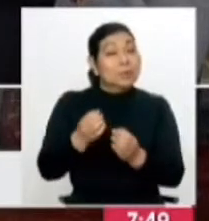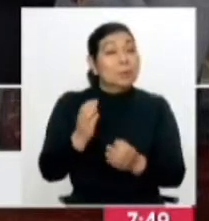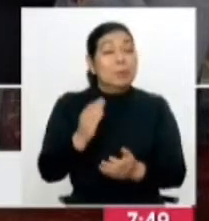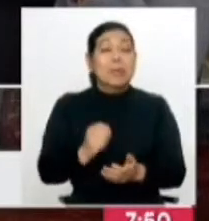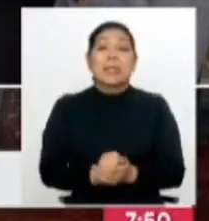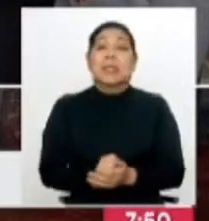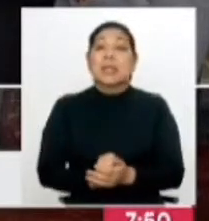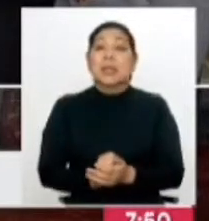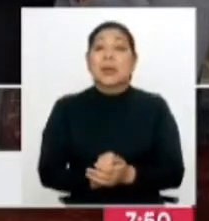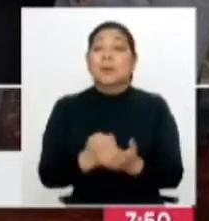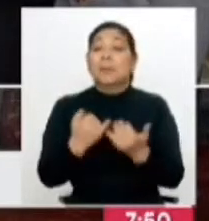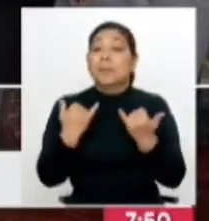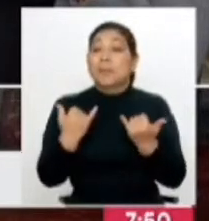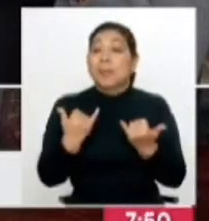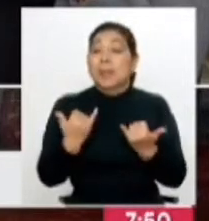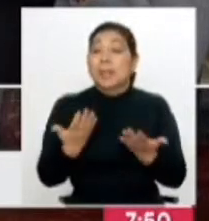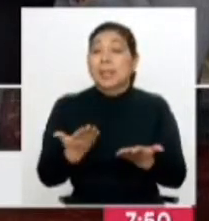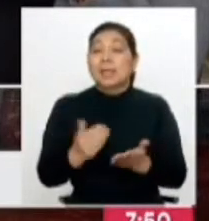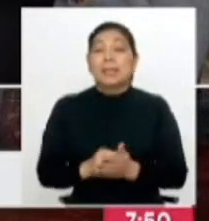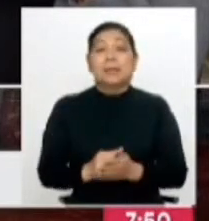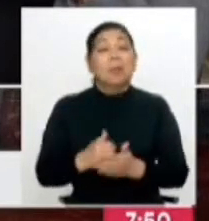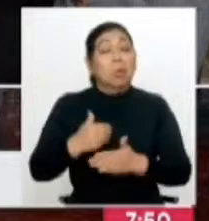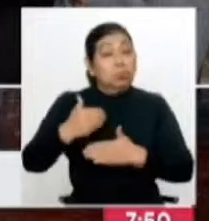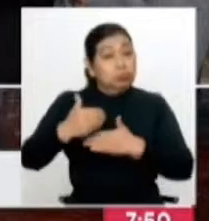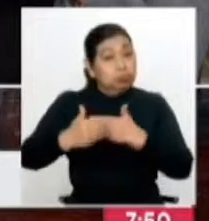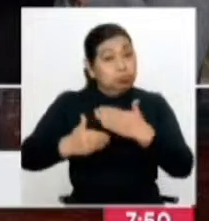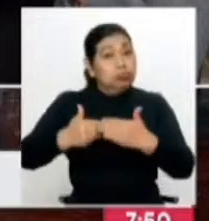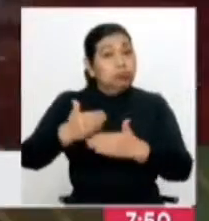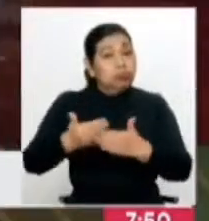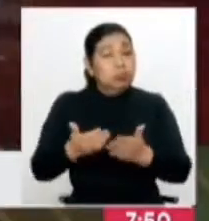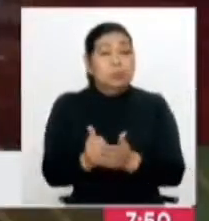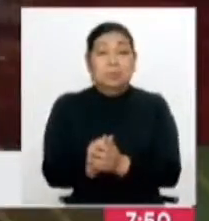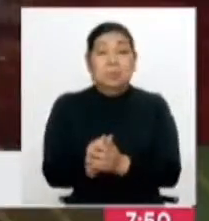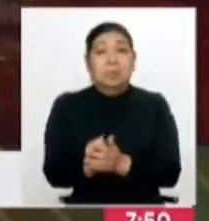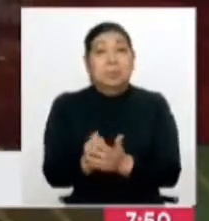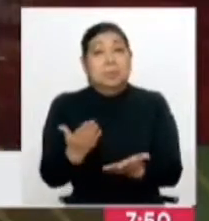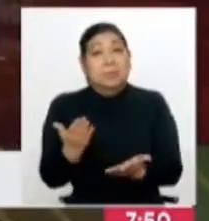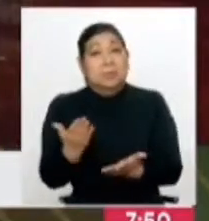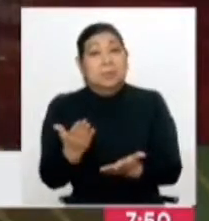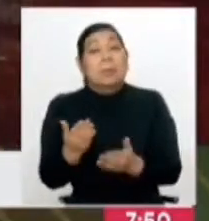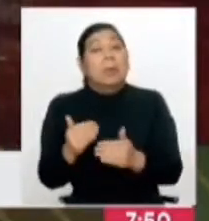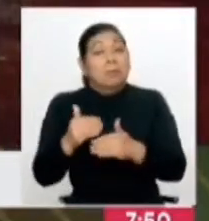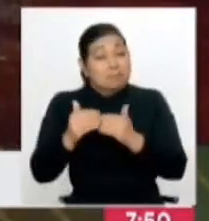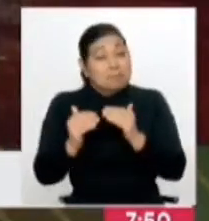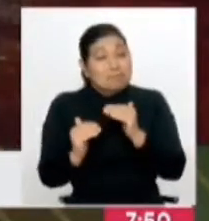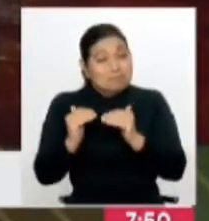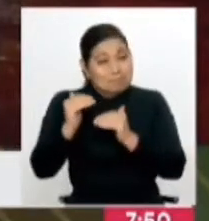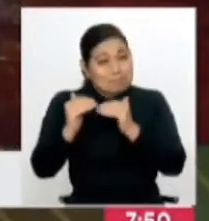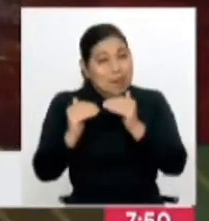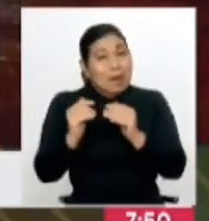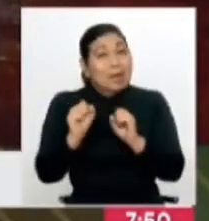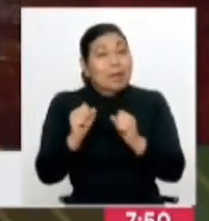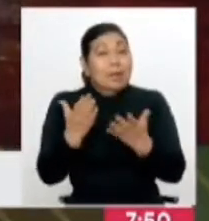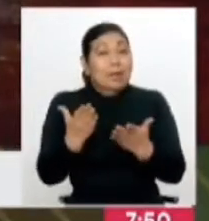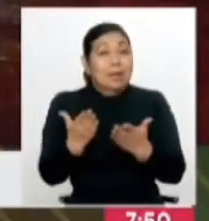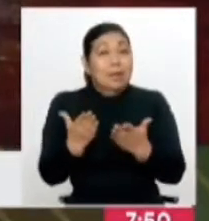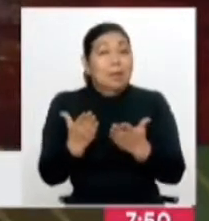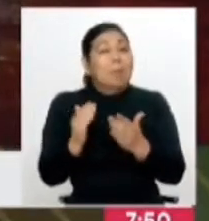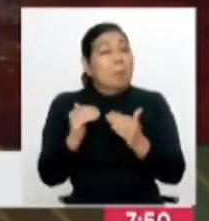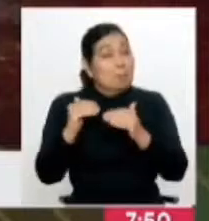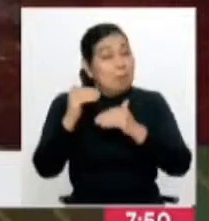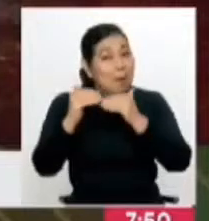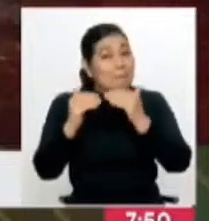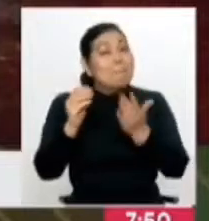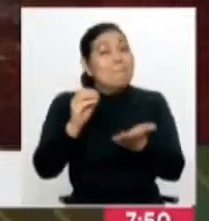del banco. Esa evolución de capitalizaciones, me imagino, se van a seguir dando si es que el banco